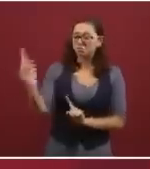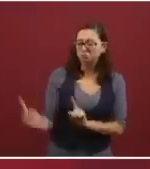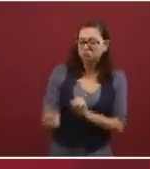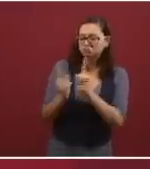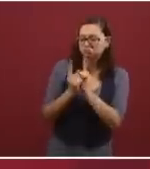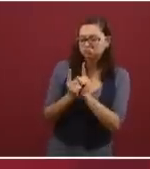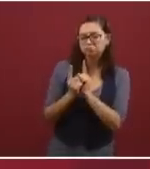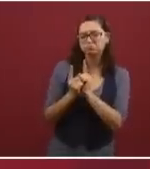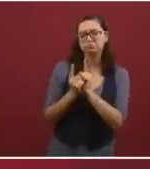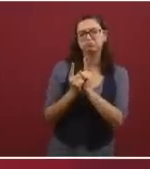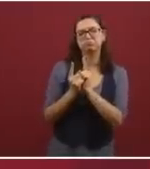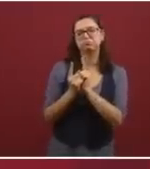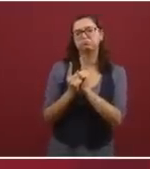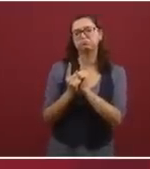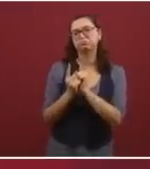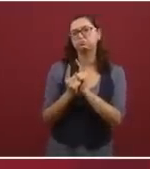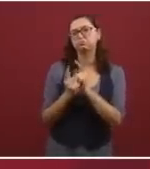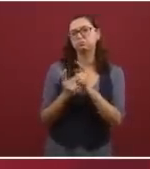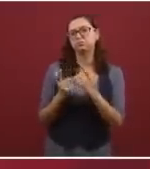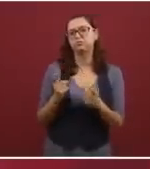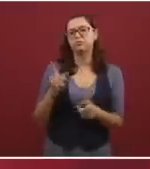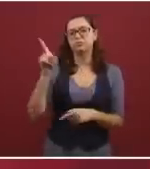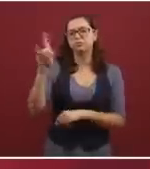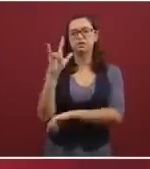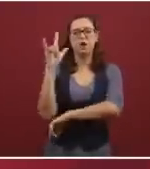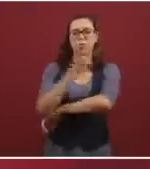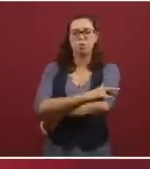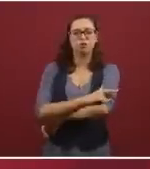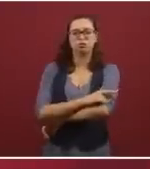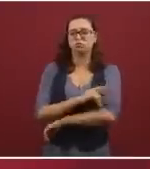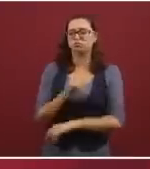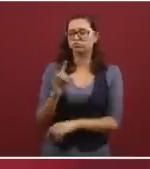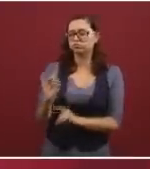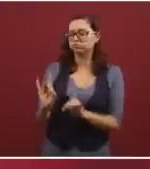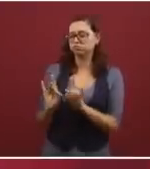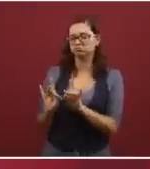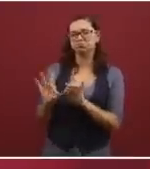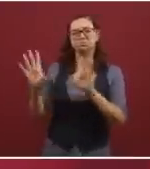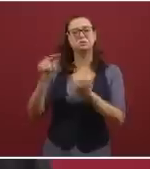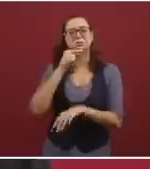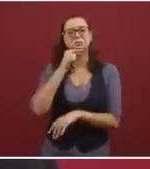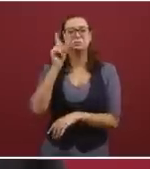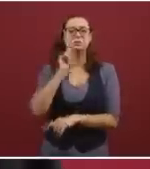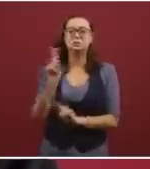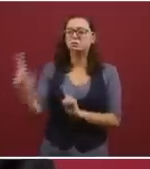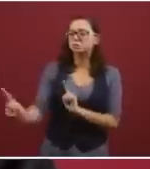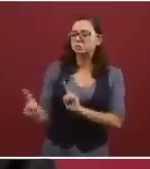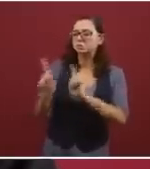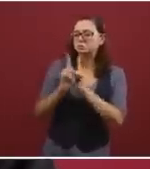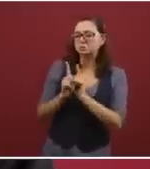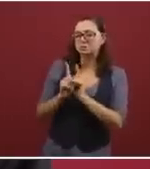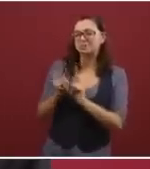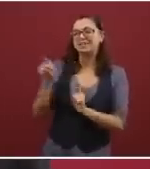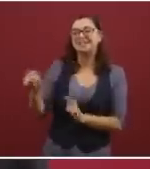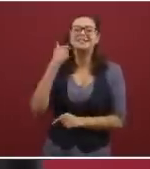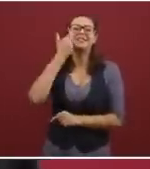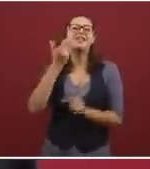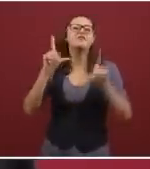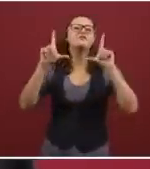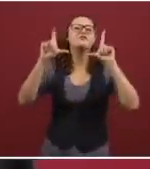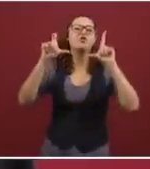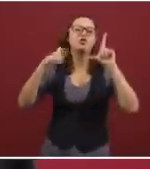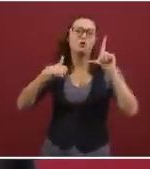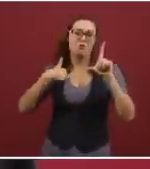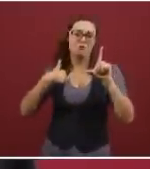en un aeropuerto, y se tomó una foto conmigo.